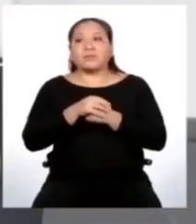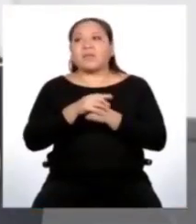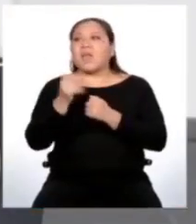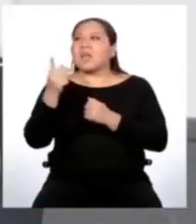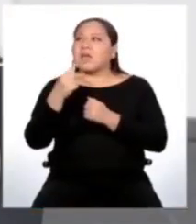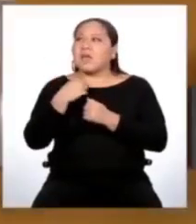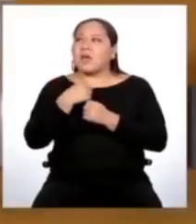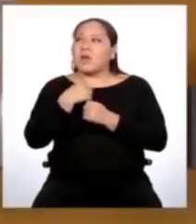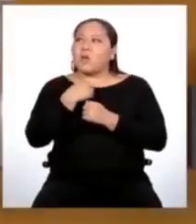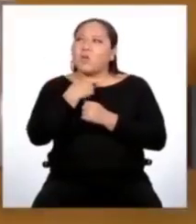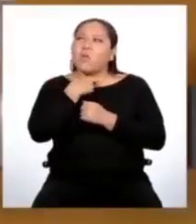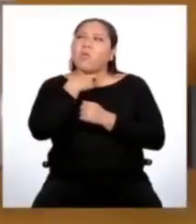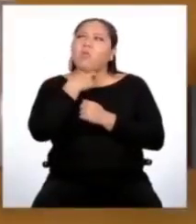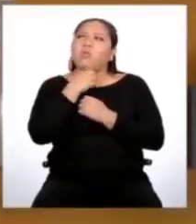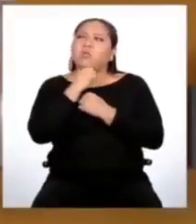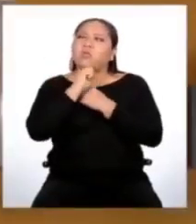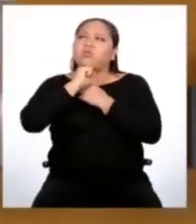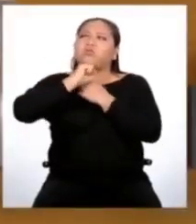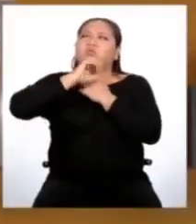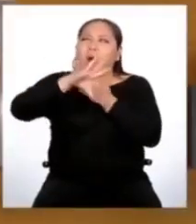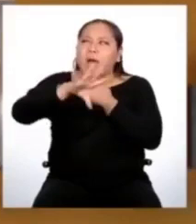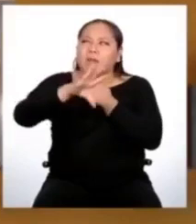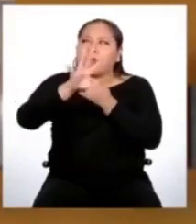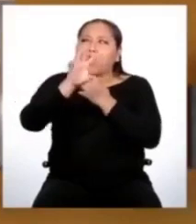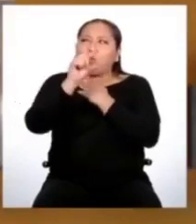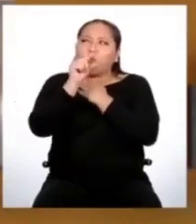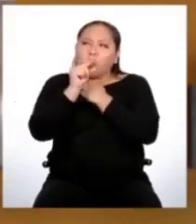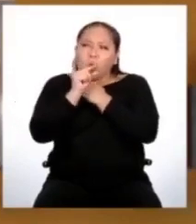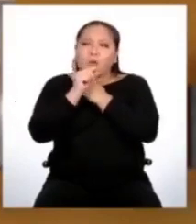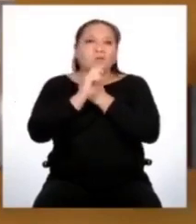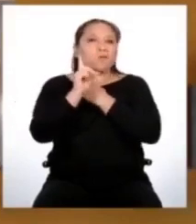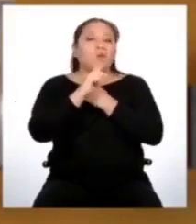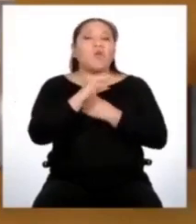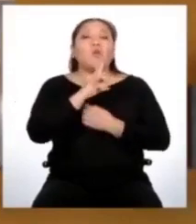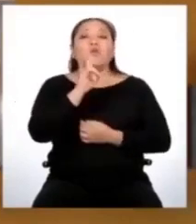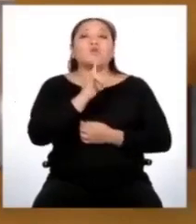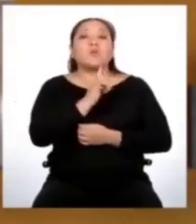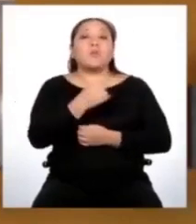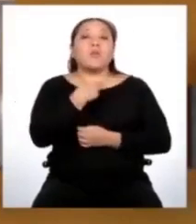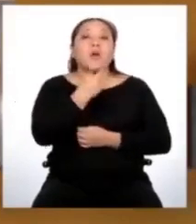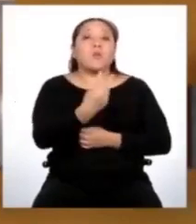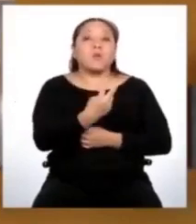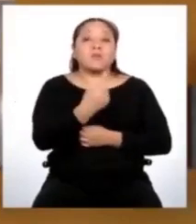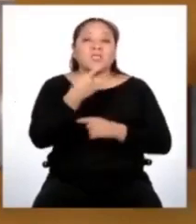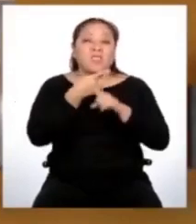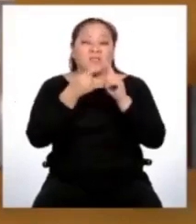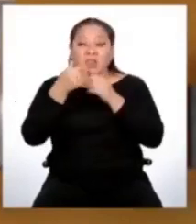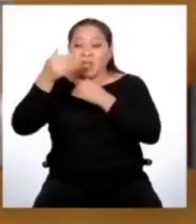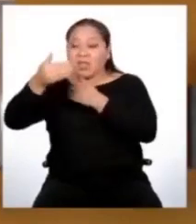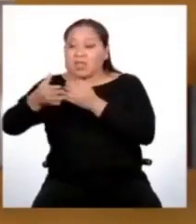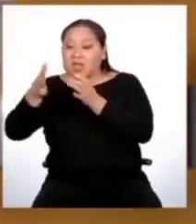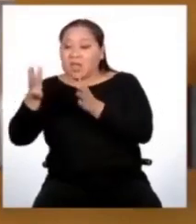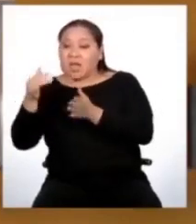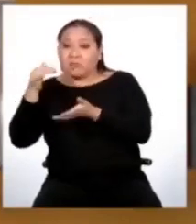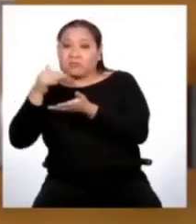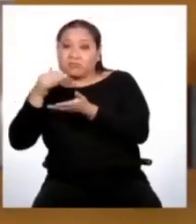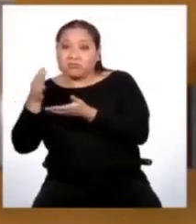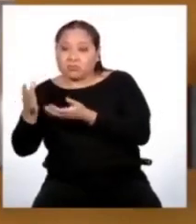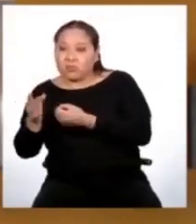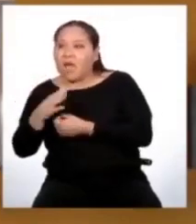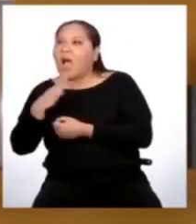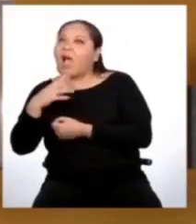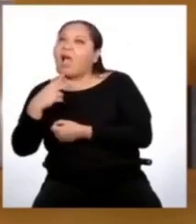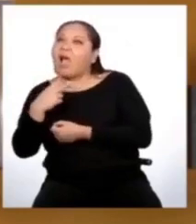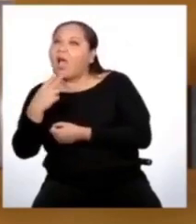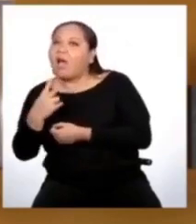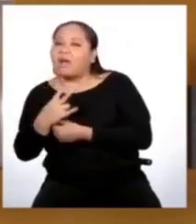volumen de la voz? Lo que debemos tener claro es que no usamos la voz de la misma manera en el aula y cuando susurramos una confidencia al